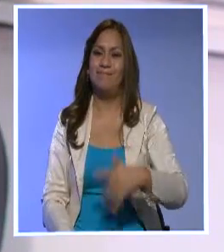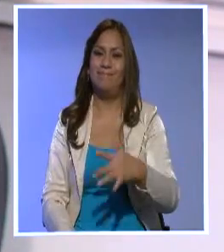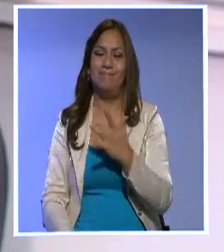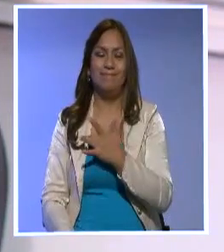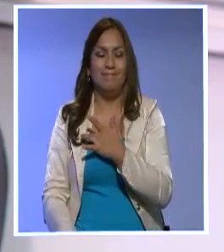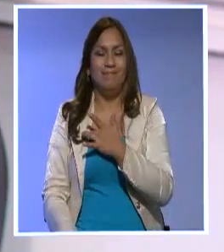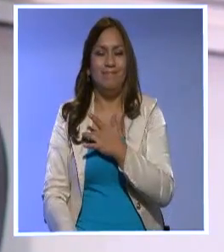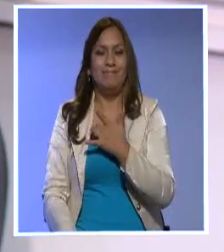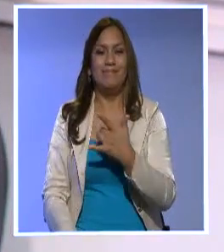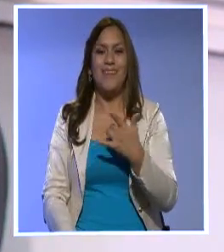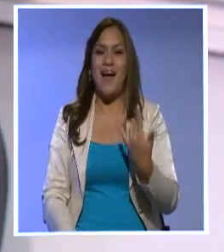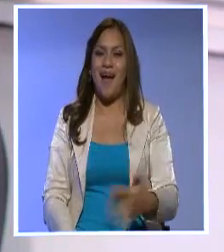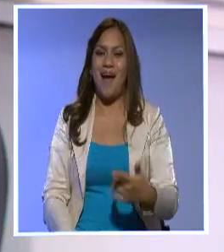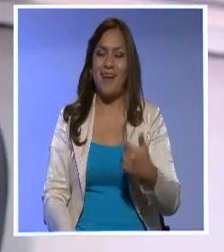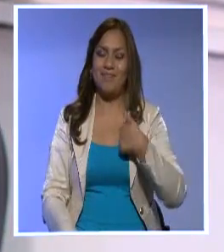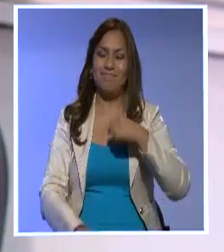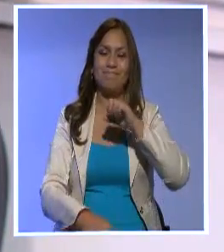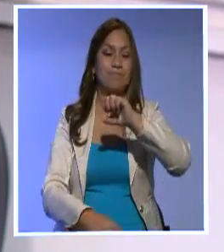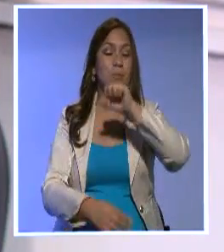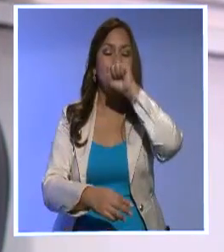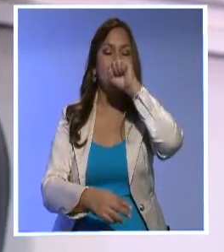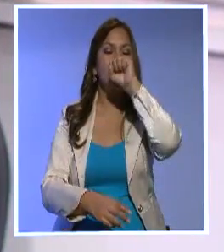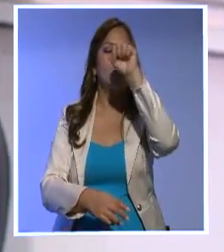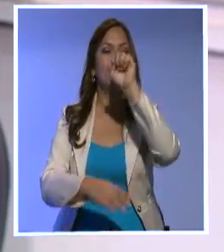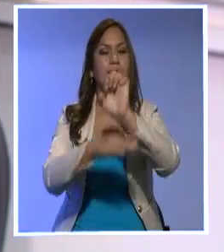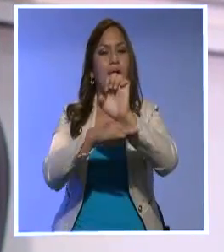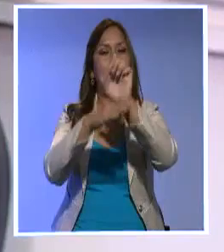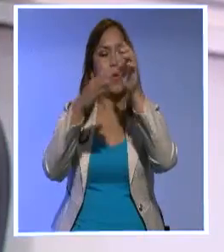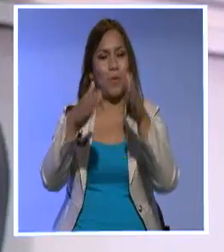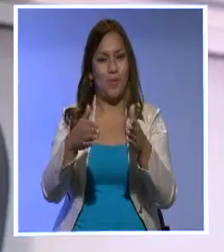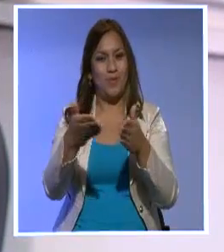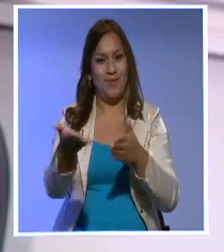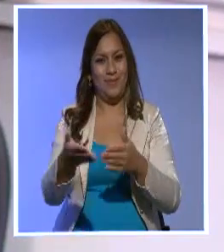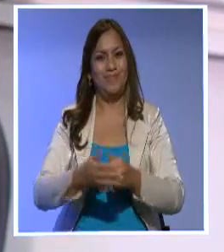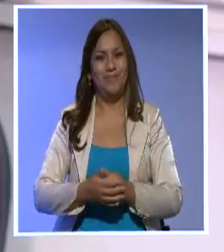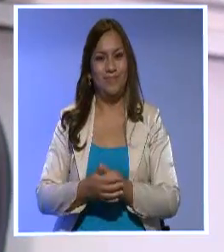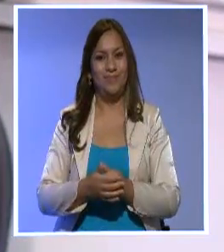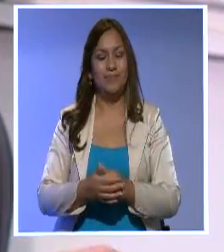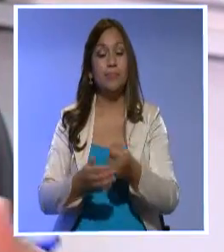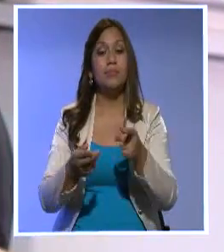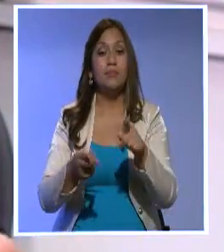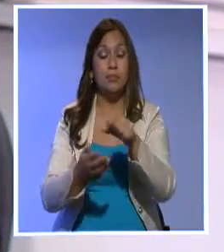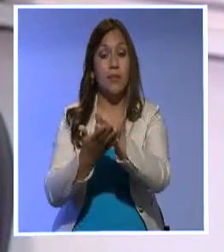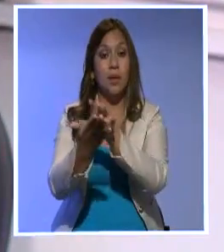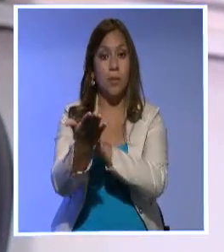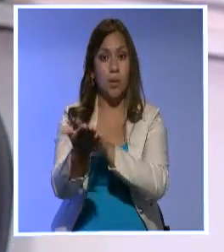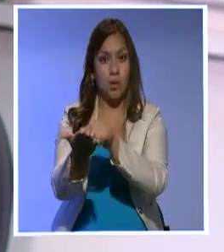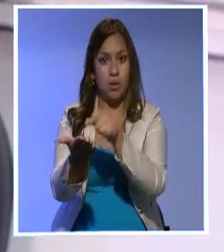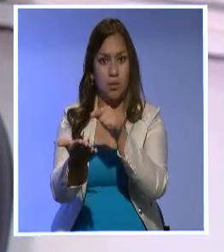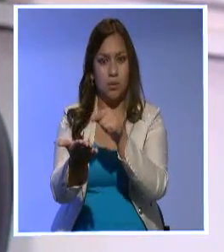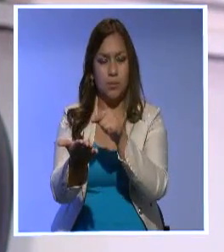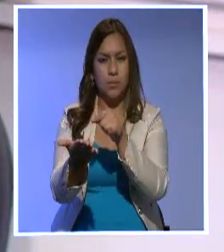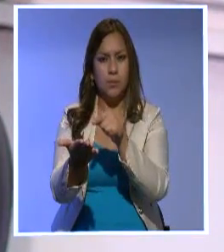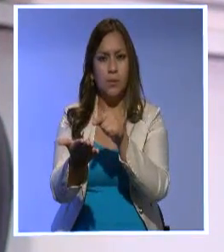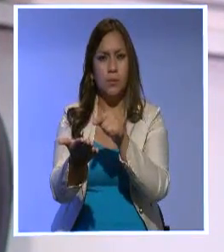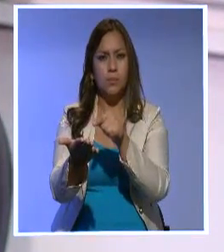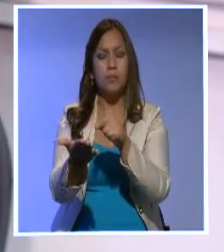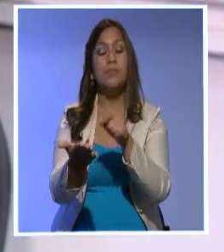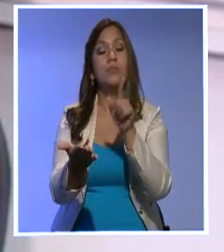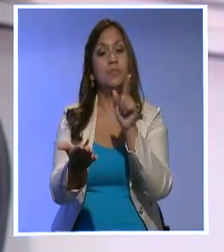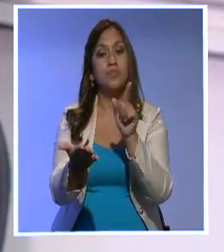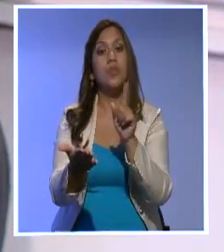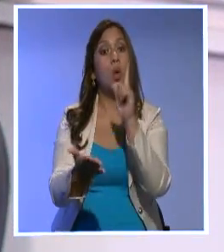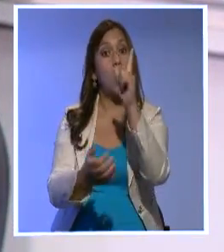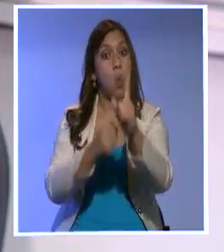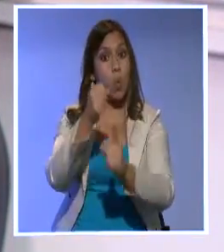cada vez más orgullosos y orgullosas de ser ecuatorianos y ahora lo que el proyecto plantea es que podamos tener 11 días